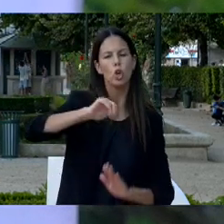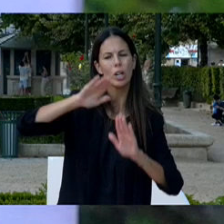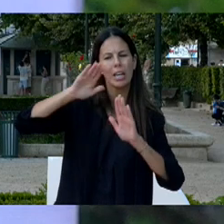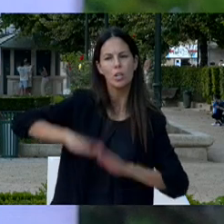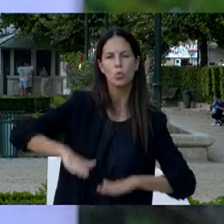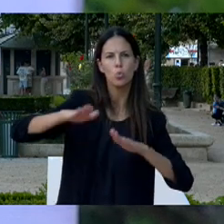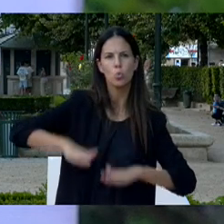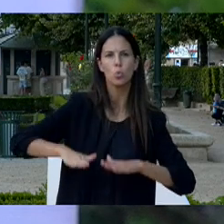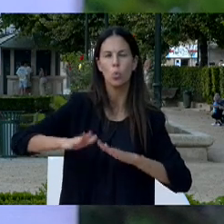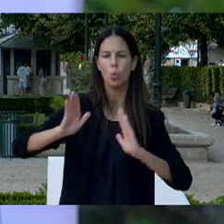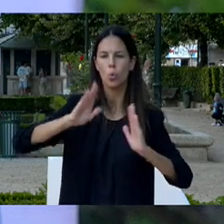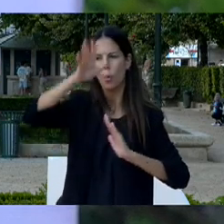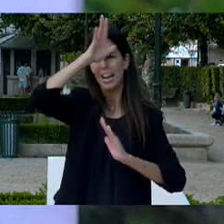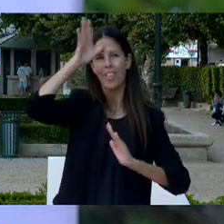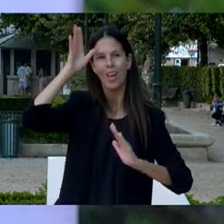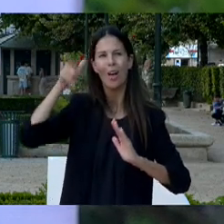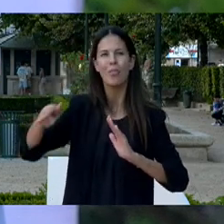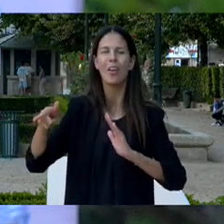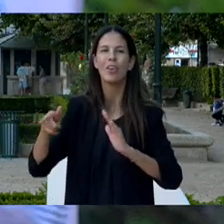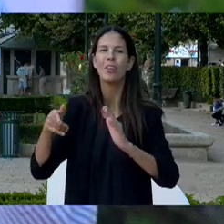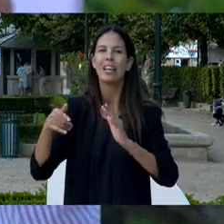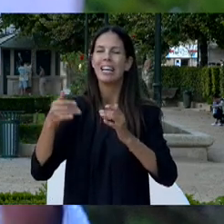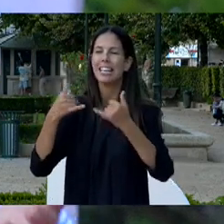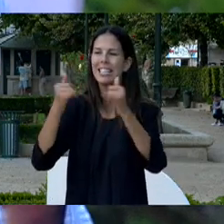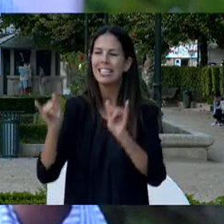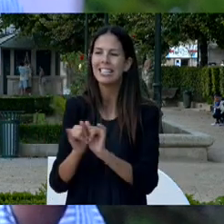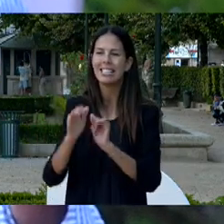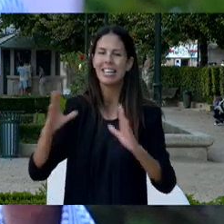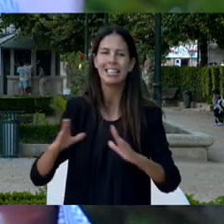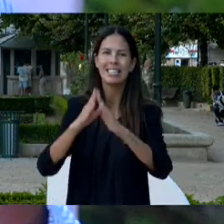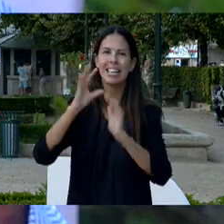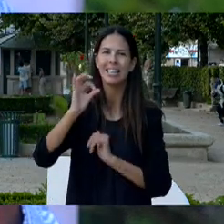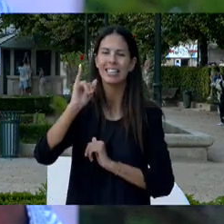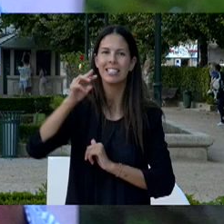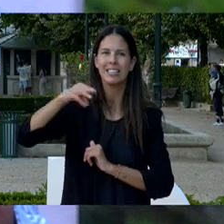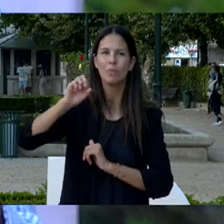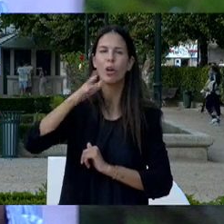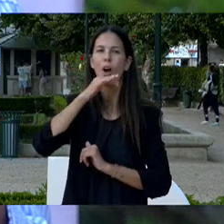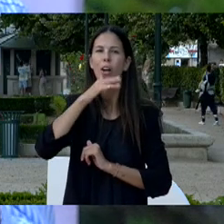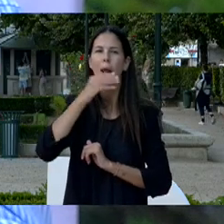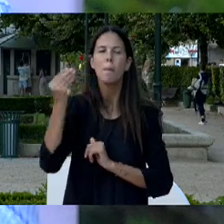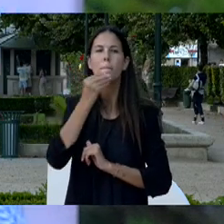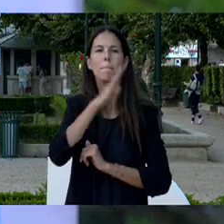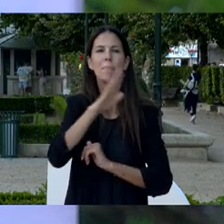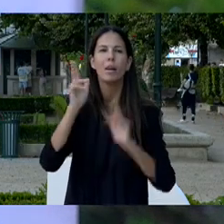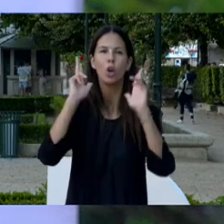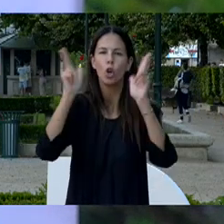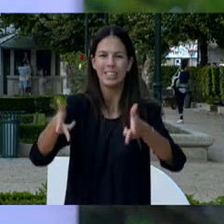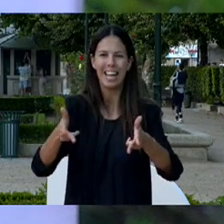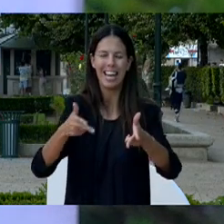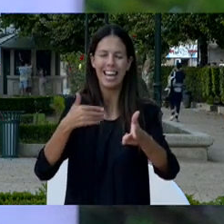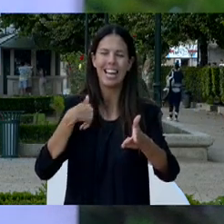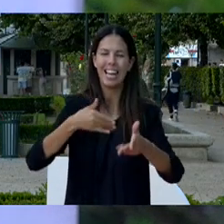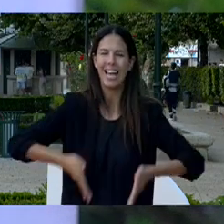estuvo veraneando en la isla de San Simón y ahora está en el mejor hotel de la calle del Príncipe de Vigo,